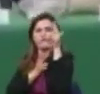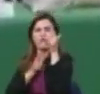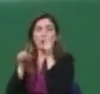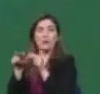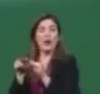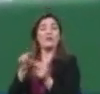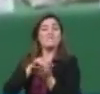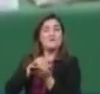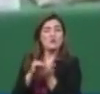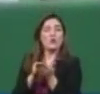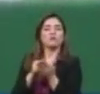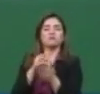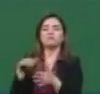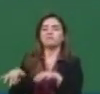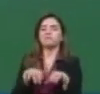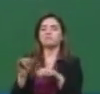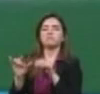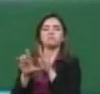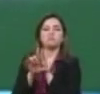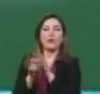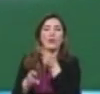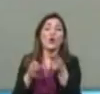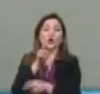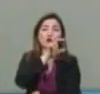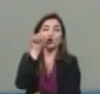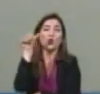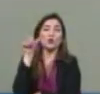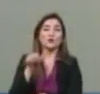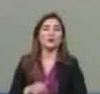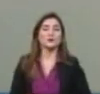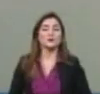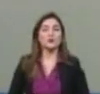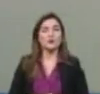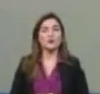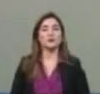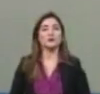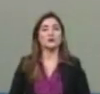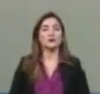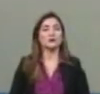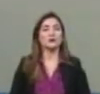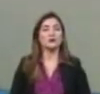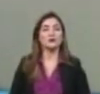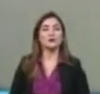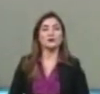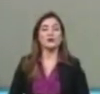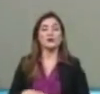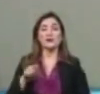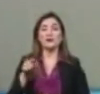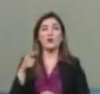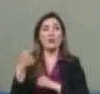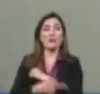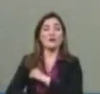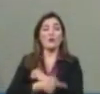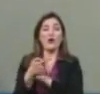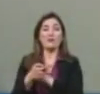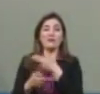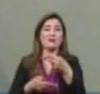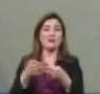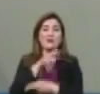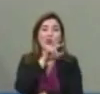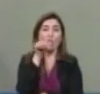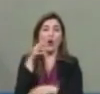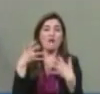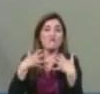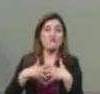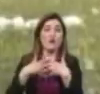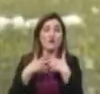ejecutar actividades ilícitas y al narcotráfico. Por el delito de concierto para delinquir y tráfico y